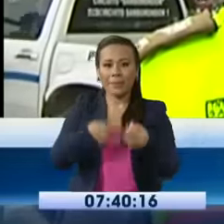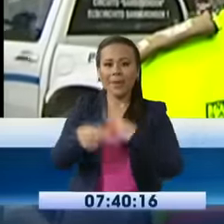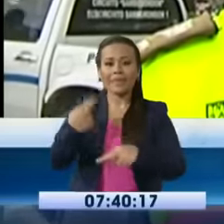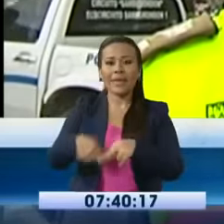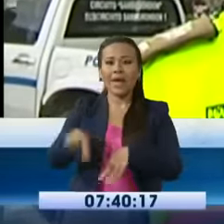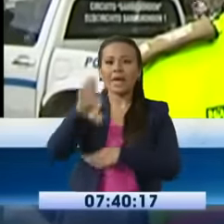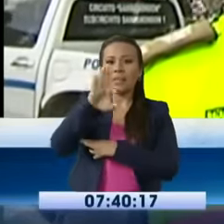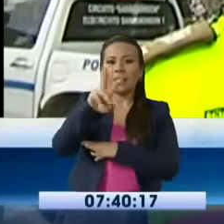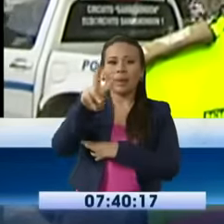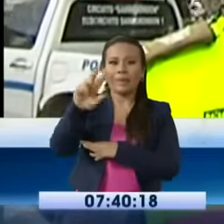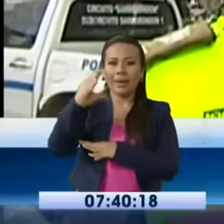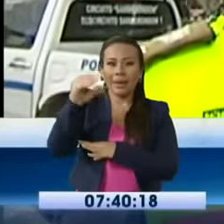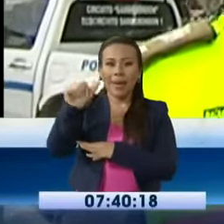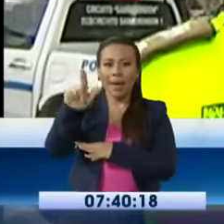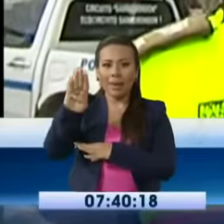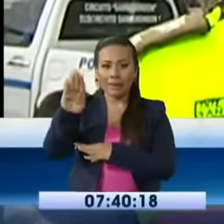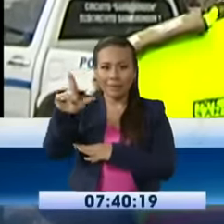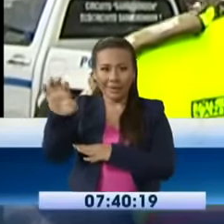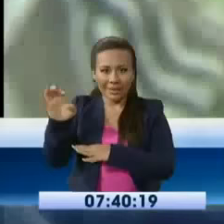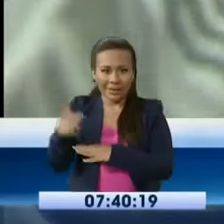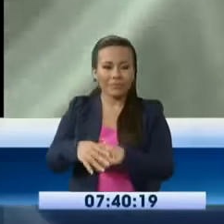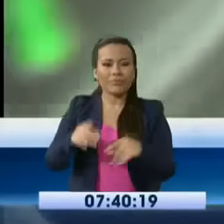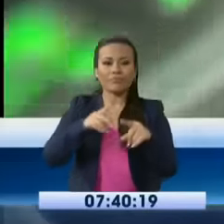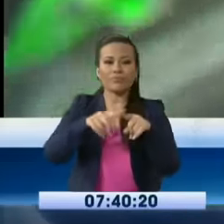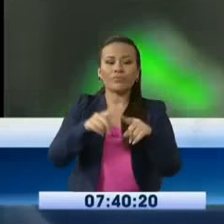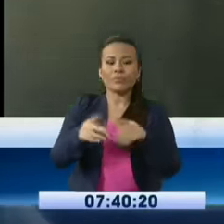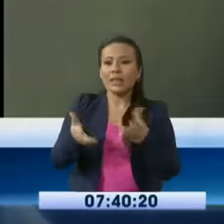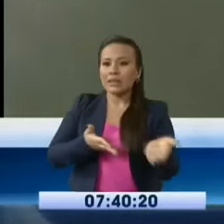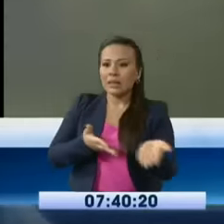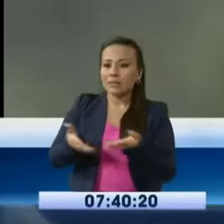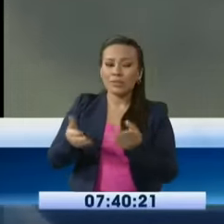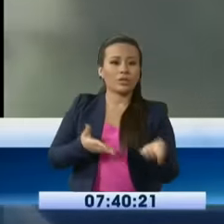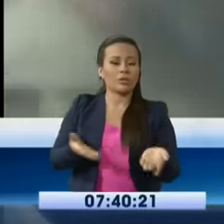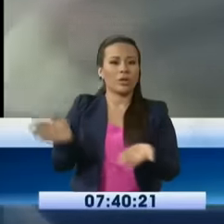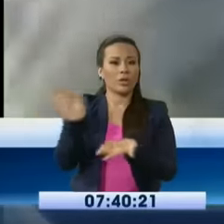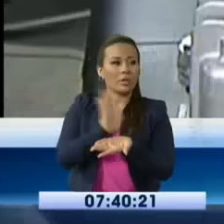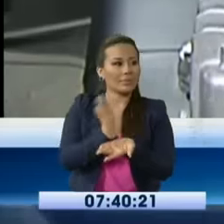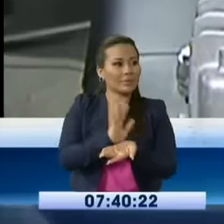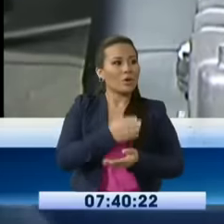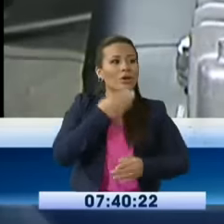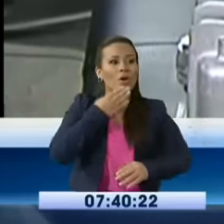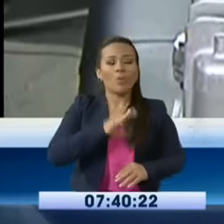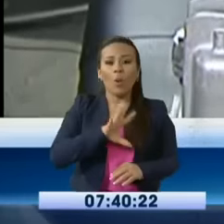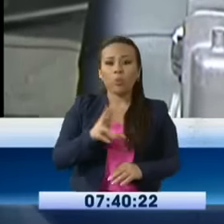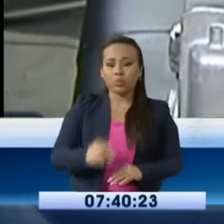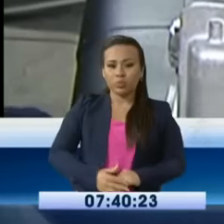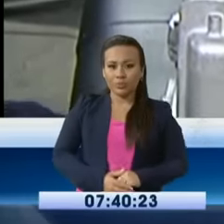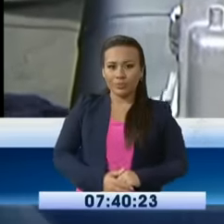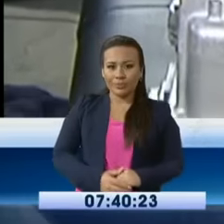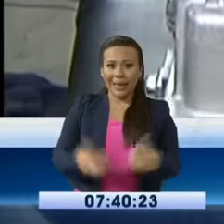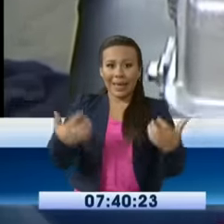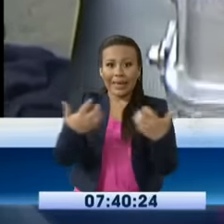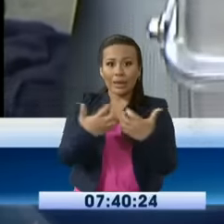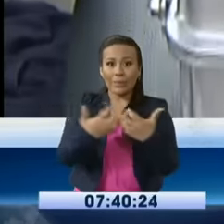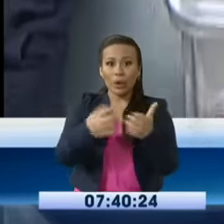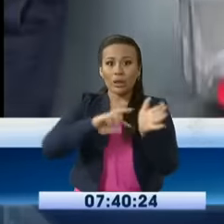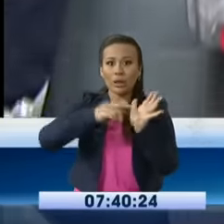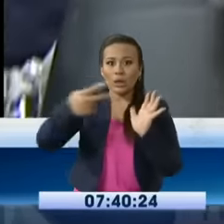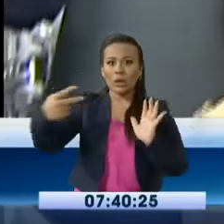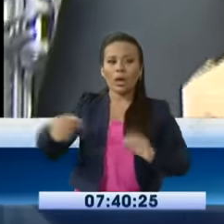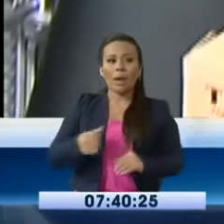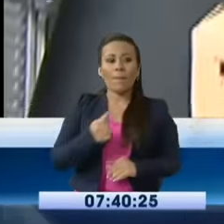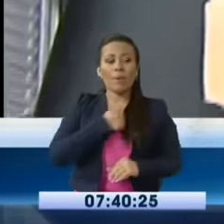de las unidades policiales, logrando la detención de cuatro ciudadanos y los equipos tecnológicos que